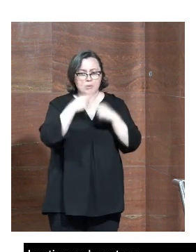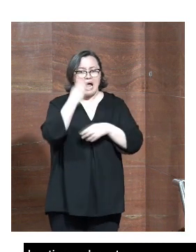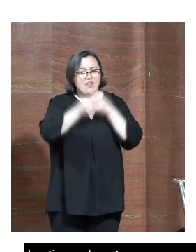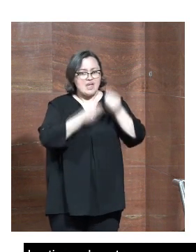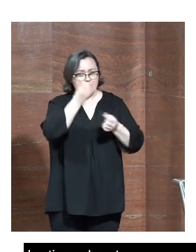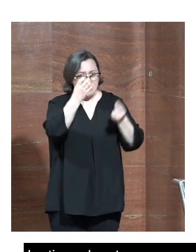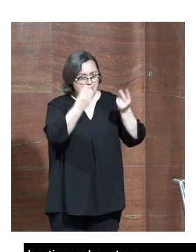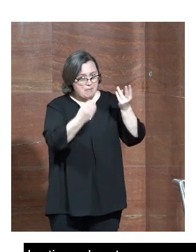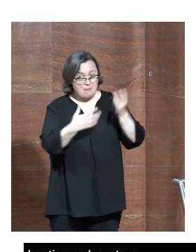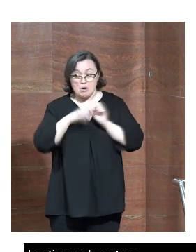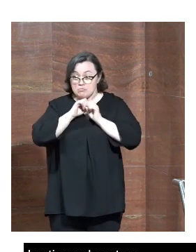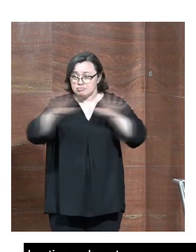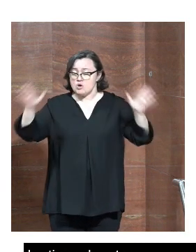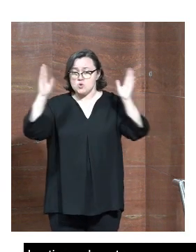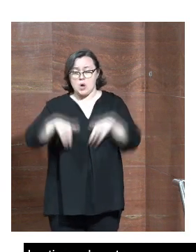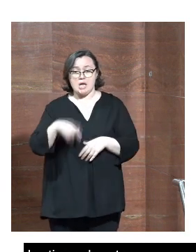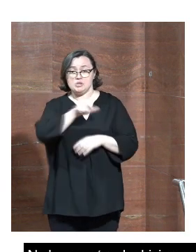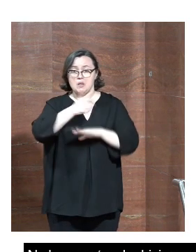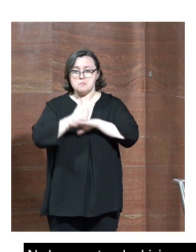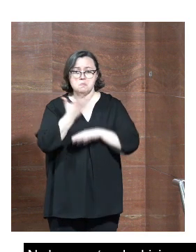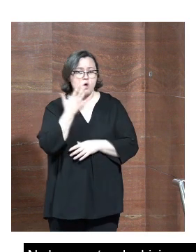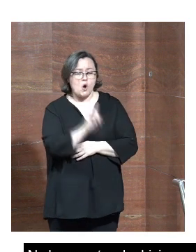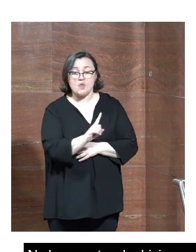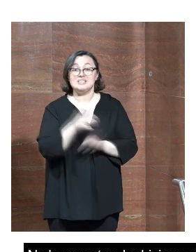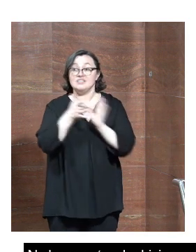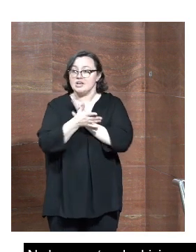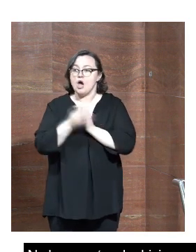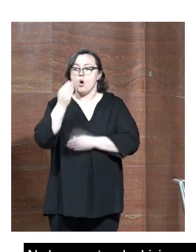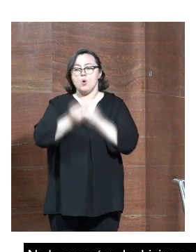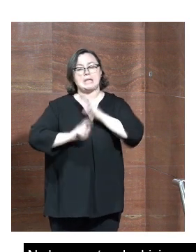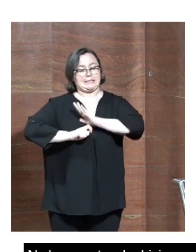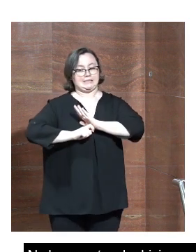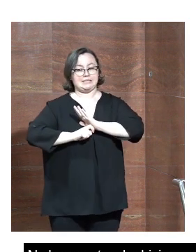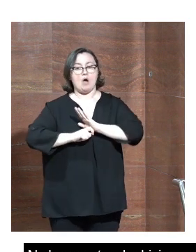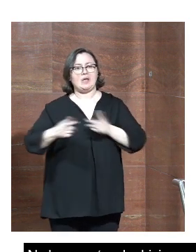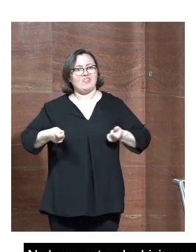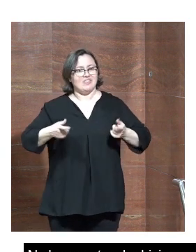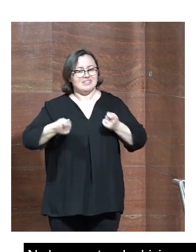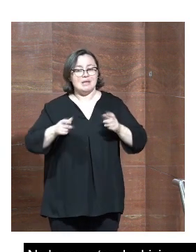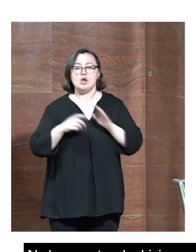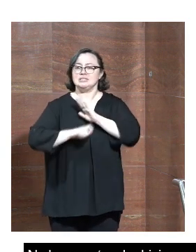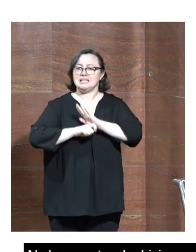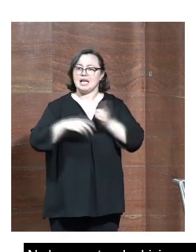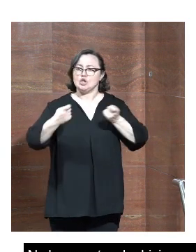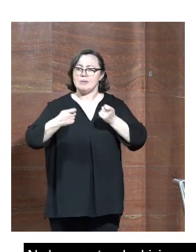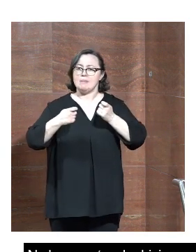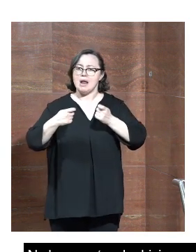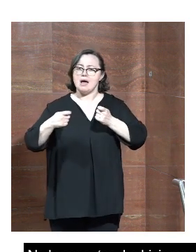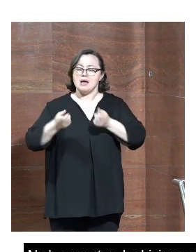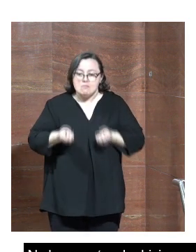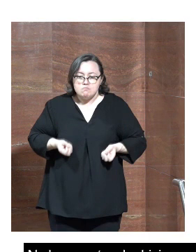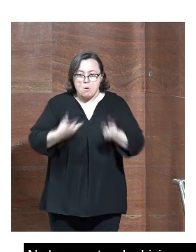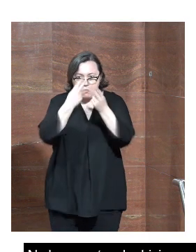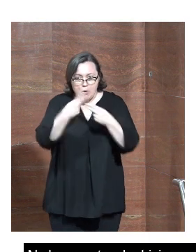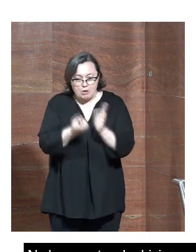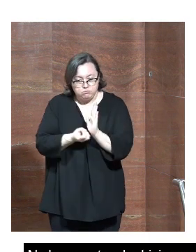que mejorar otras, pero hacéis muchas cosas bien que el ciudadano no conoce. Tenéis que utilizar, aunque gastéis dinero, estrategias comerciales para dar